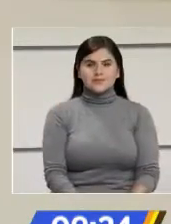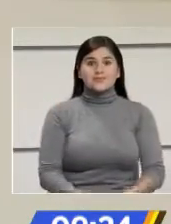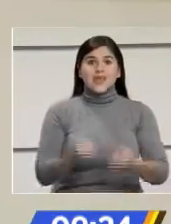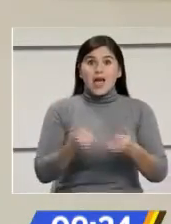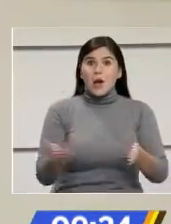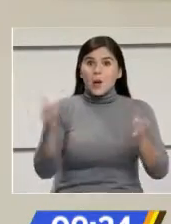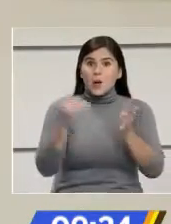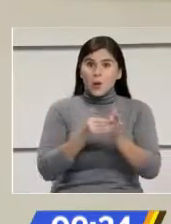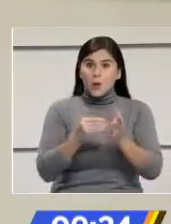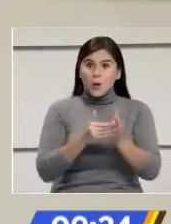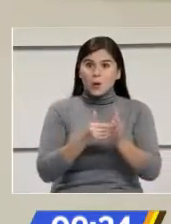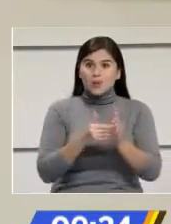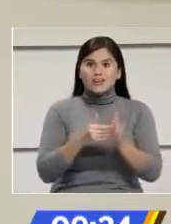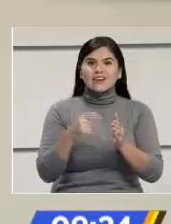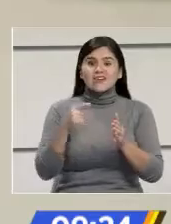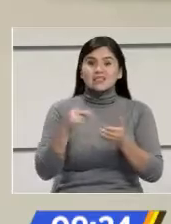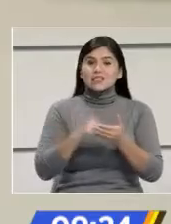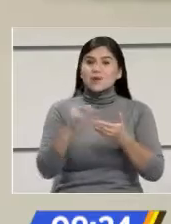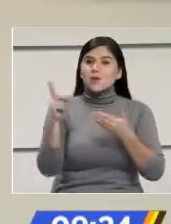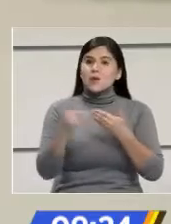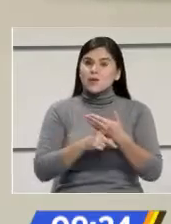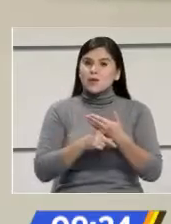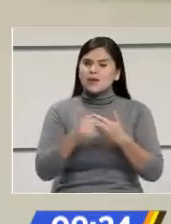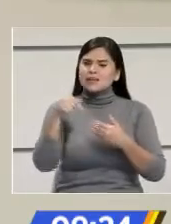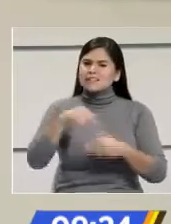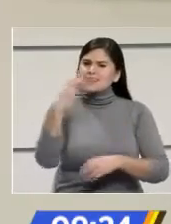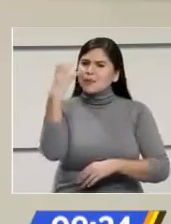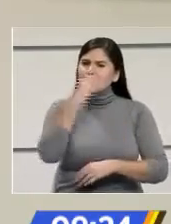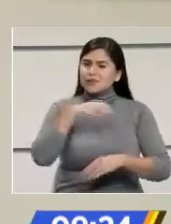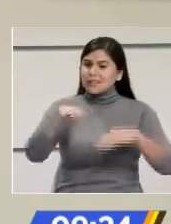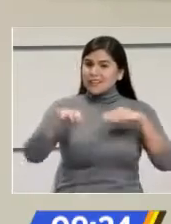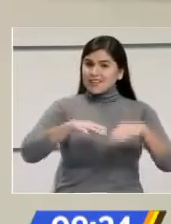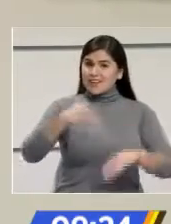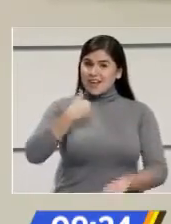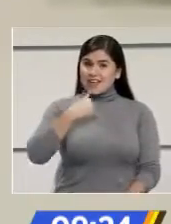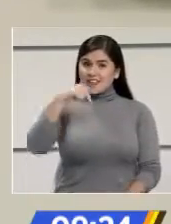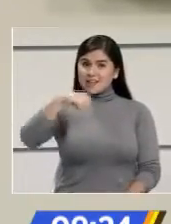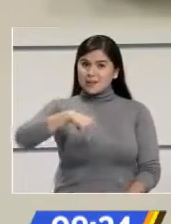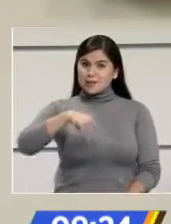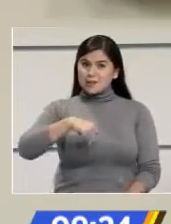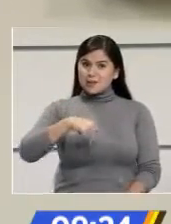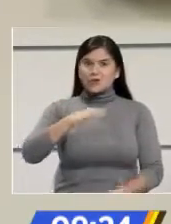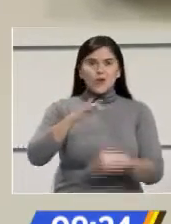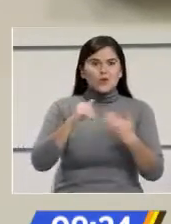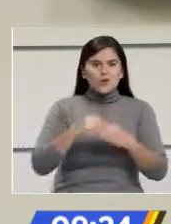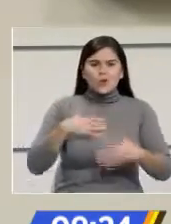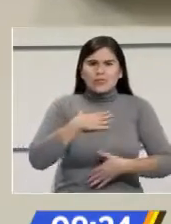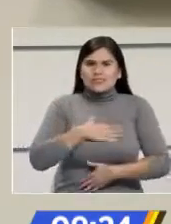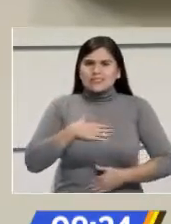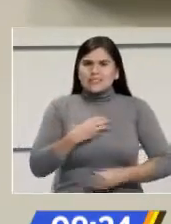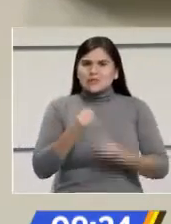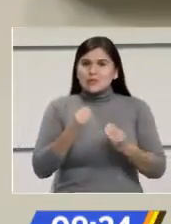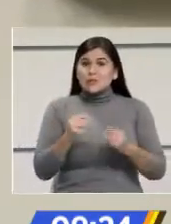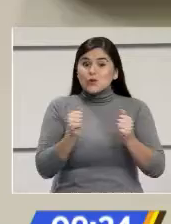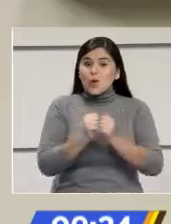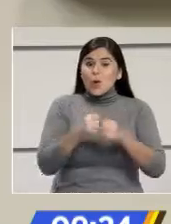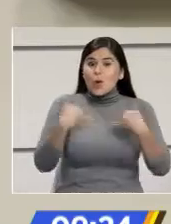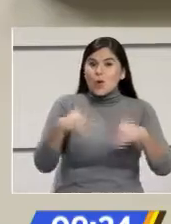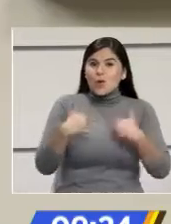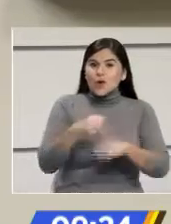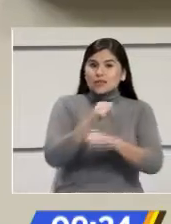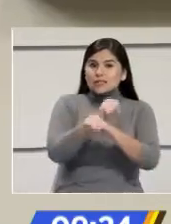Bien, estamos ya de regreso con esta bonita actividad que tenemos hoy. Estamos divirtiendo a lo grande, juegos